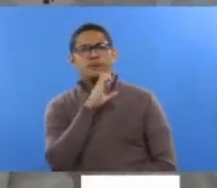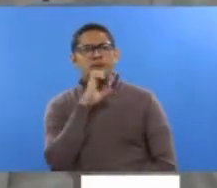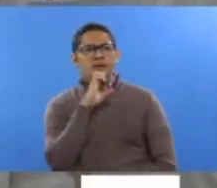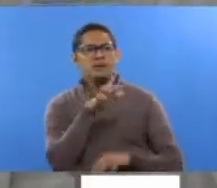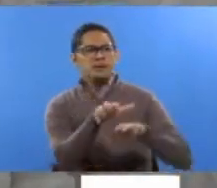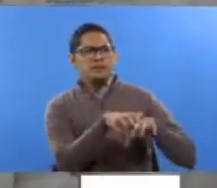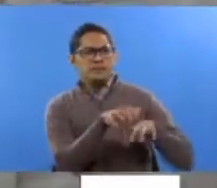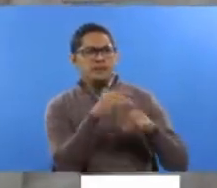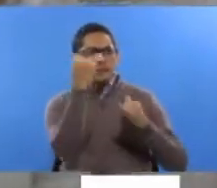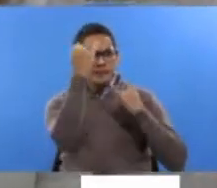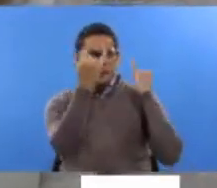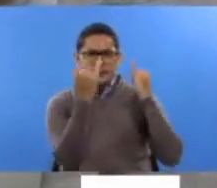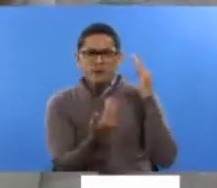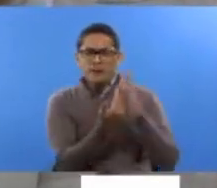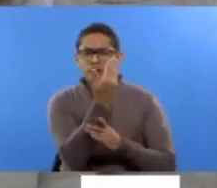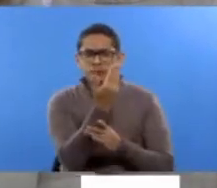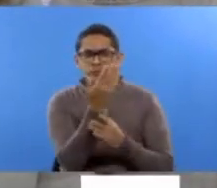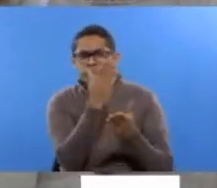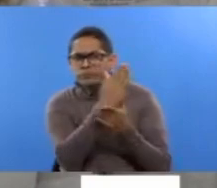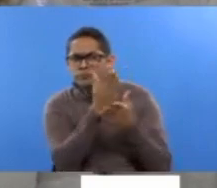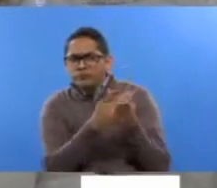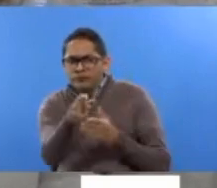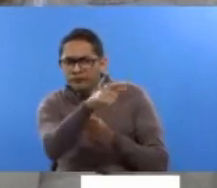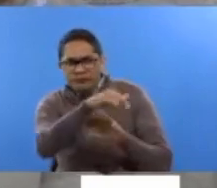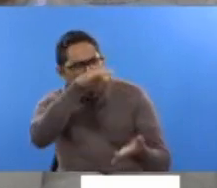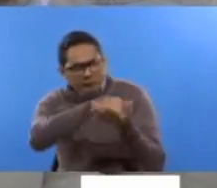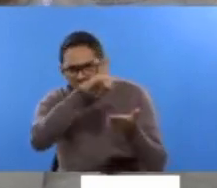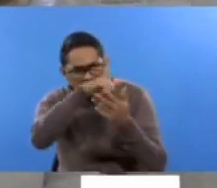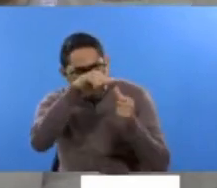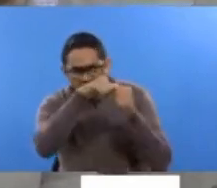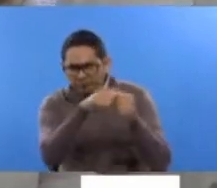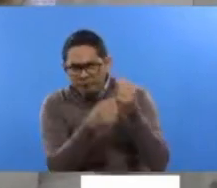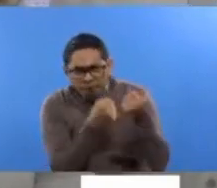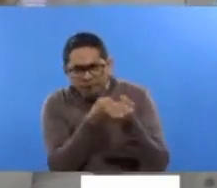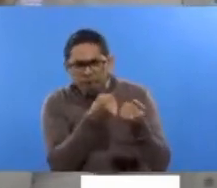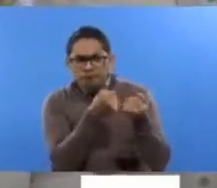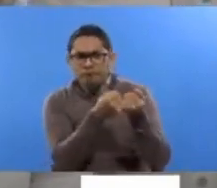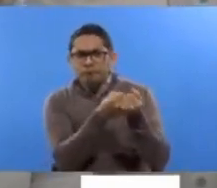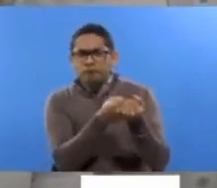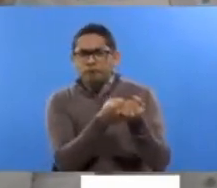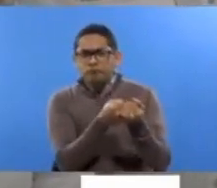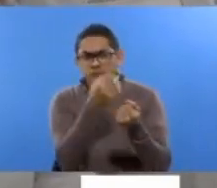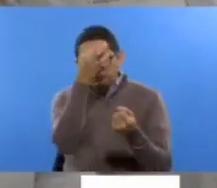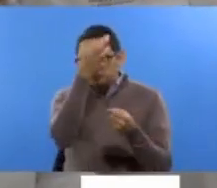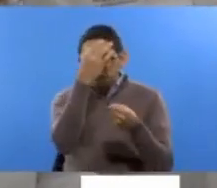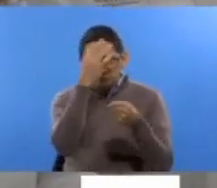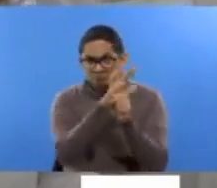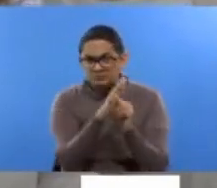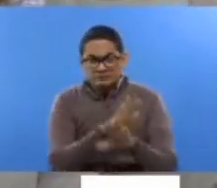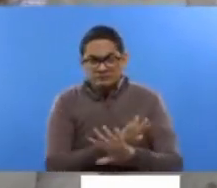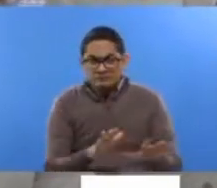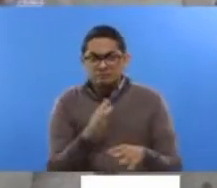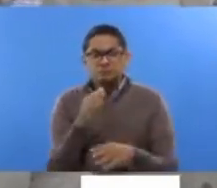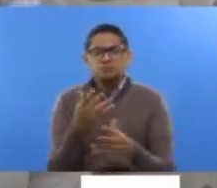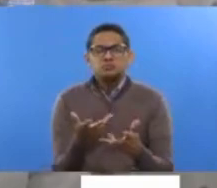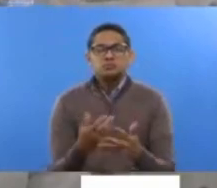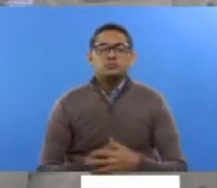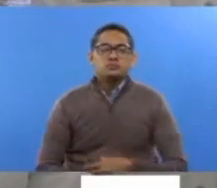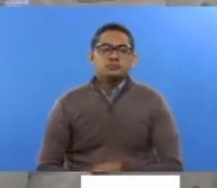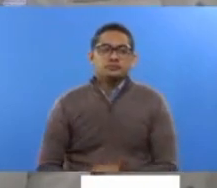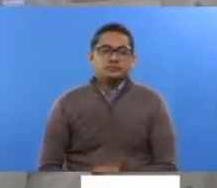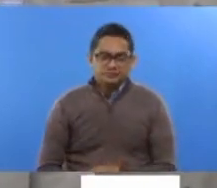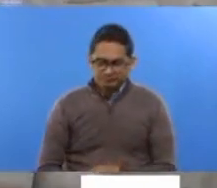planes. ¿Cuáles pueden permanecer para seguir apoyando a los productores cuando ya pase la pandemia? Sí,